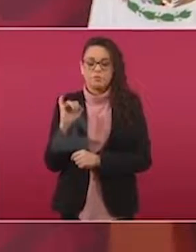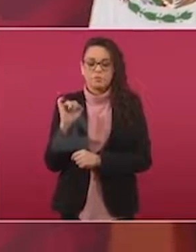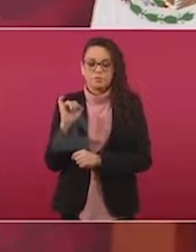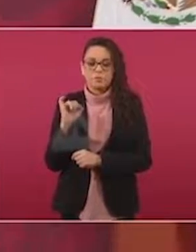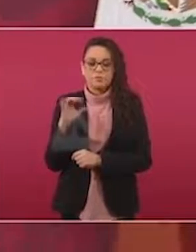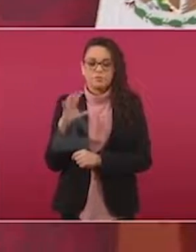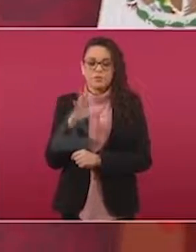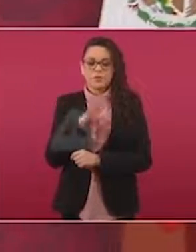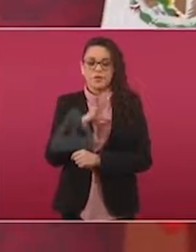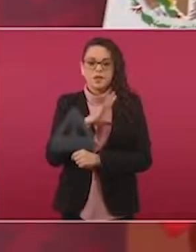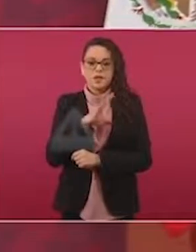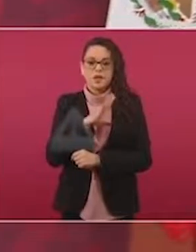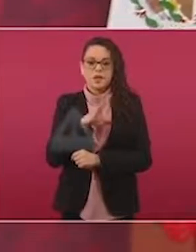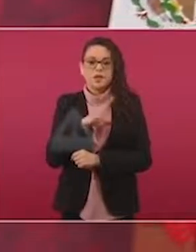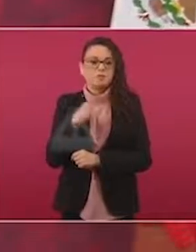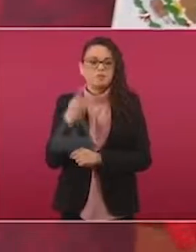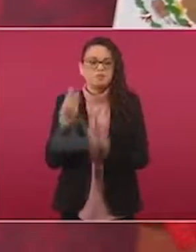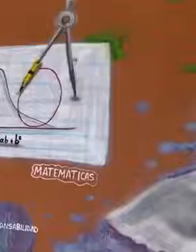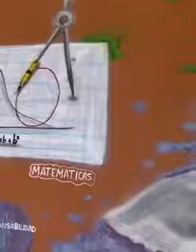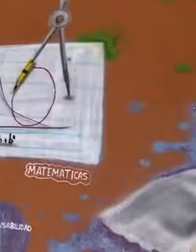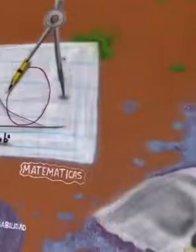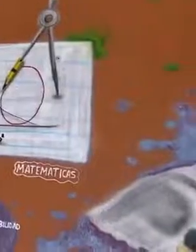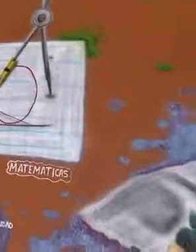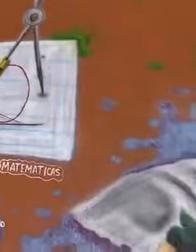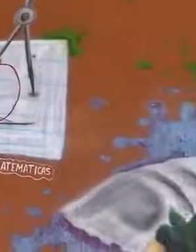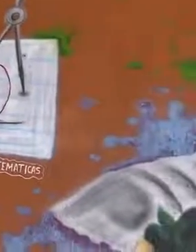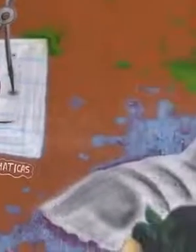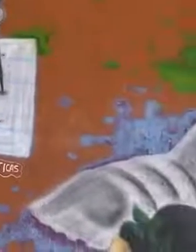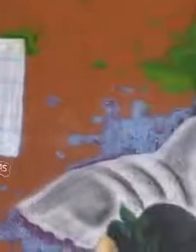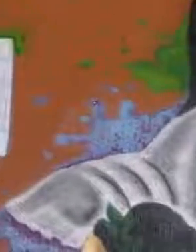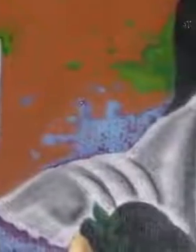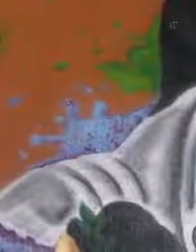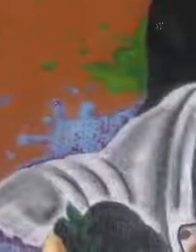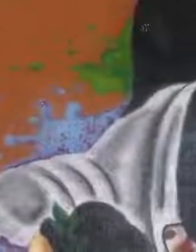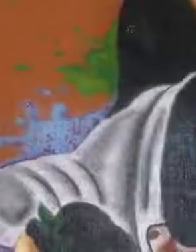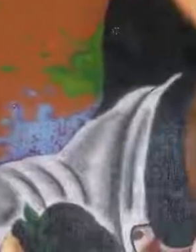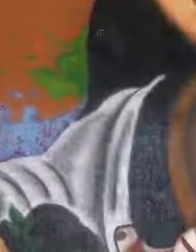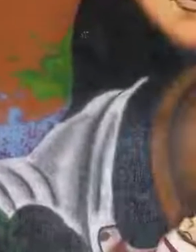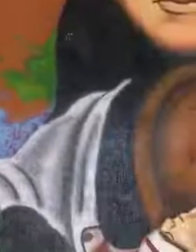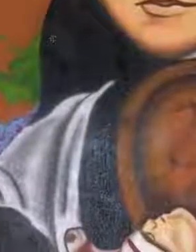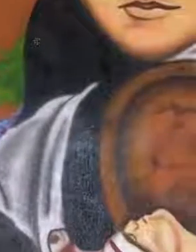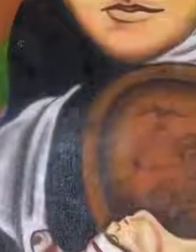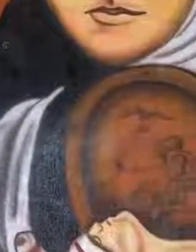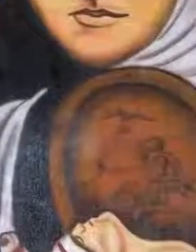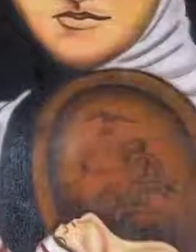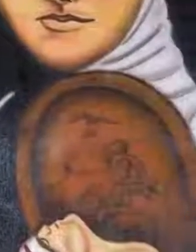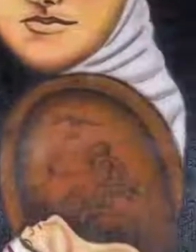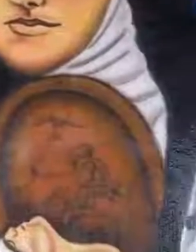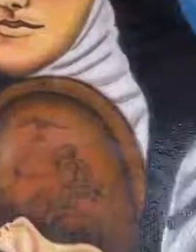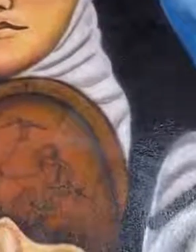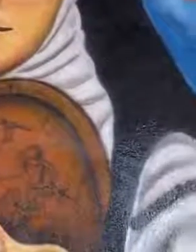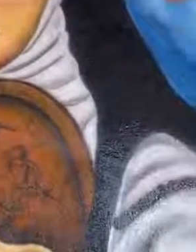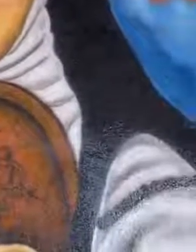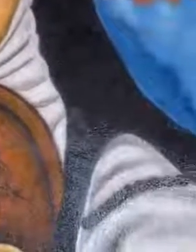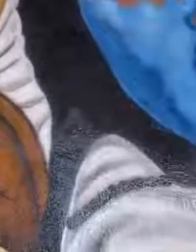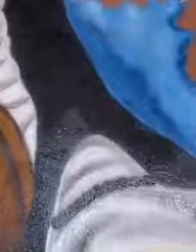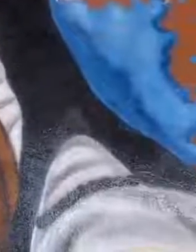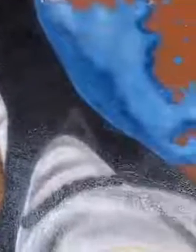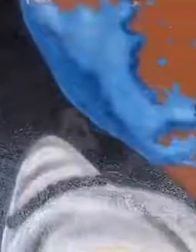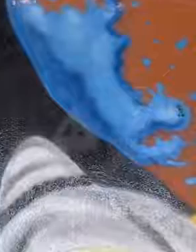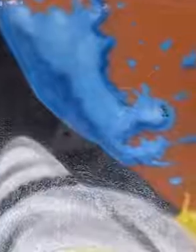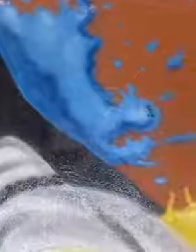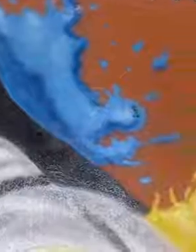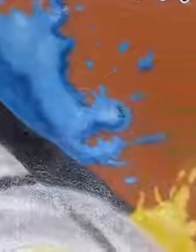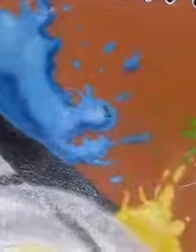sustancias, de elementos, pero no droga. Han pasado 18 días de la intoxicación masiva en la escuela secundaria Juana de Asbaje y el